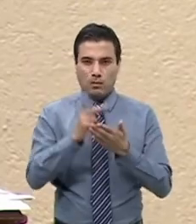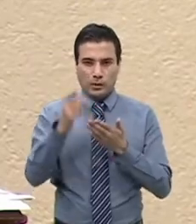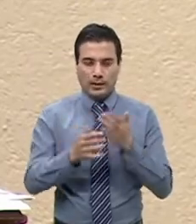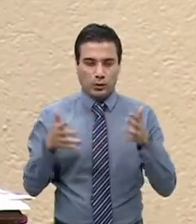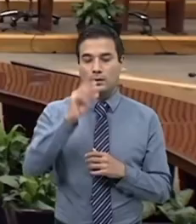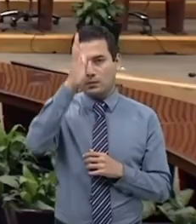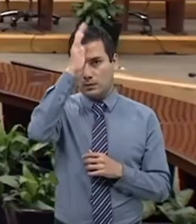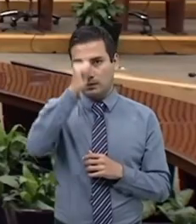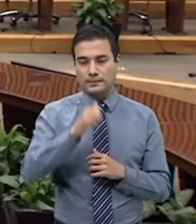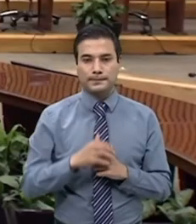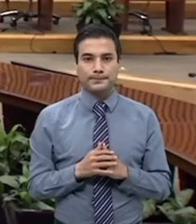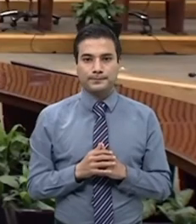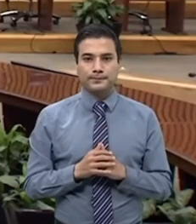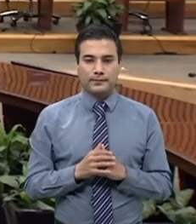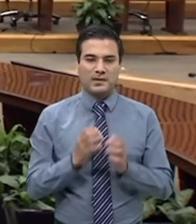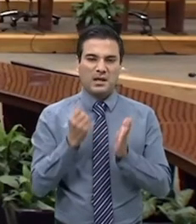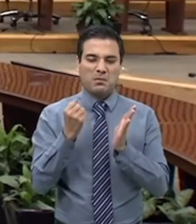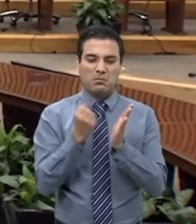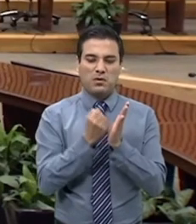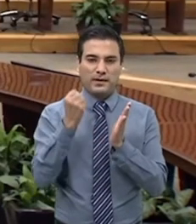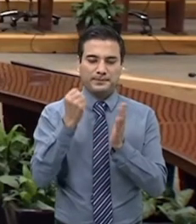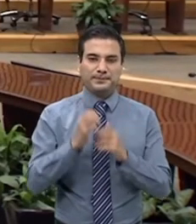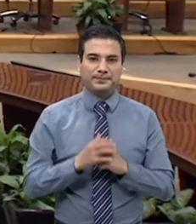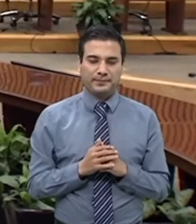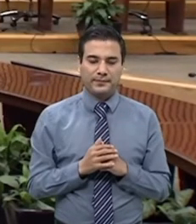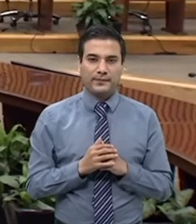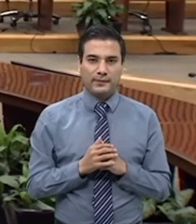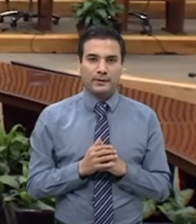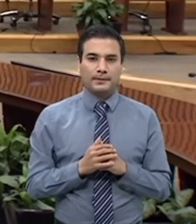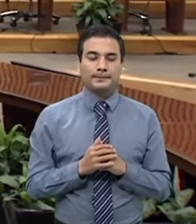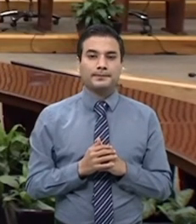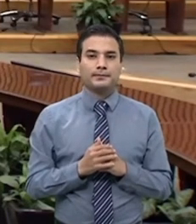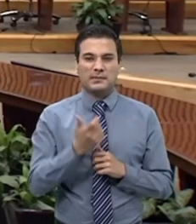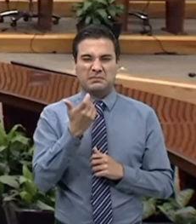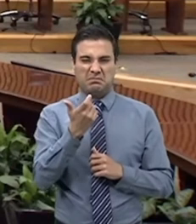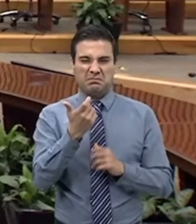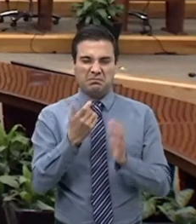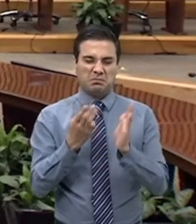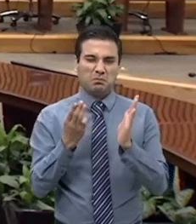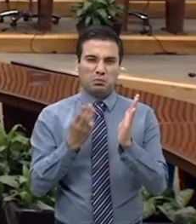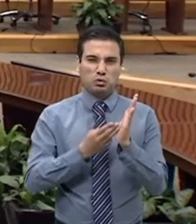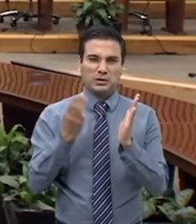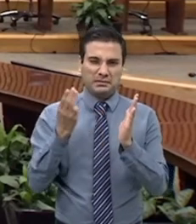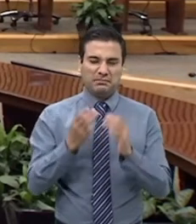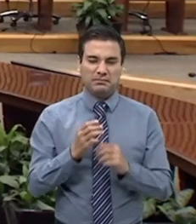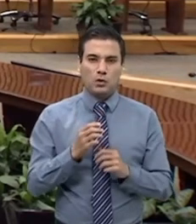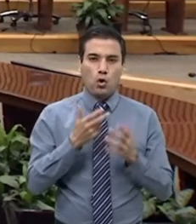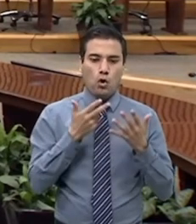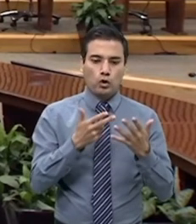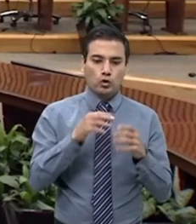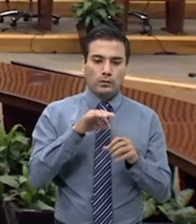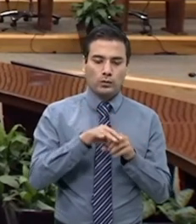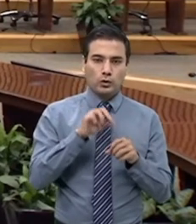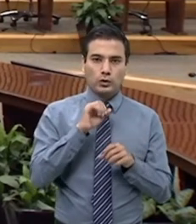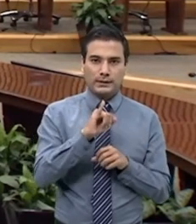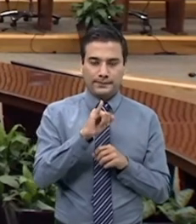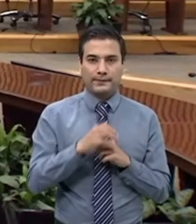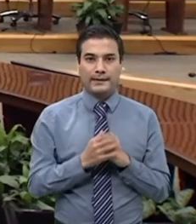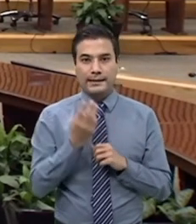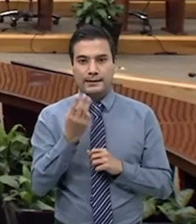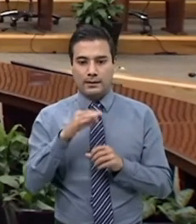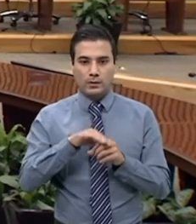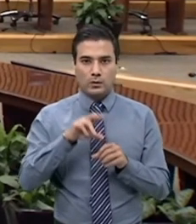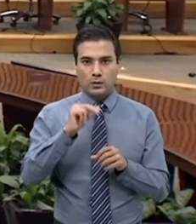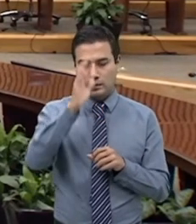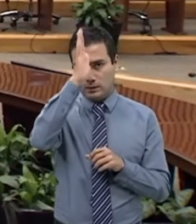proyecto es aprobado en lo particular por lo que hace al monto de la sanción por 8 votos a favor 3